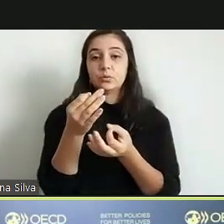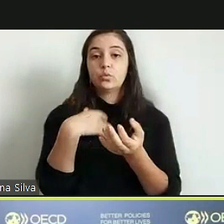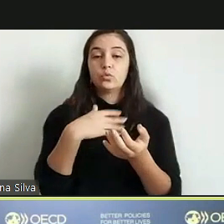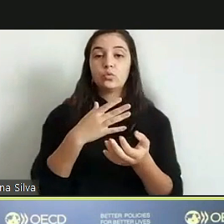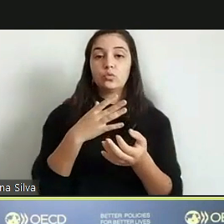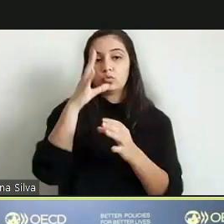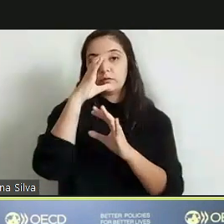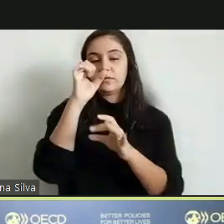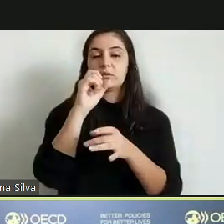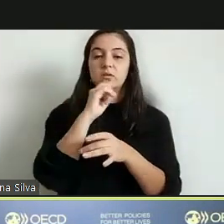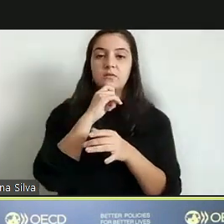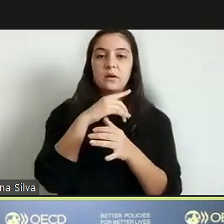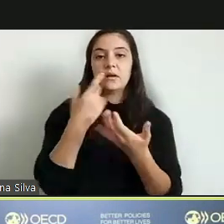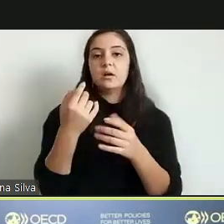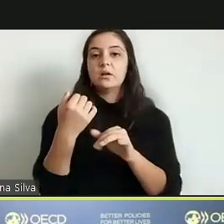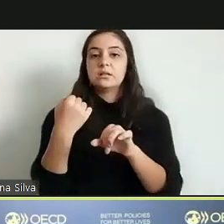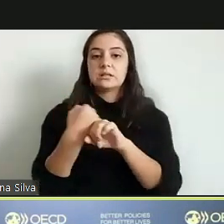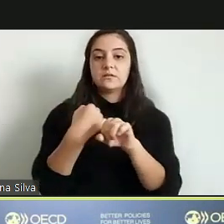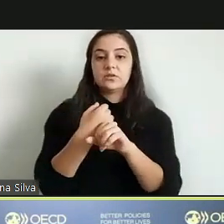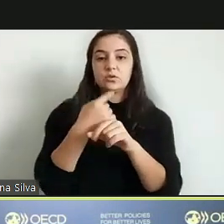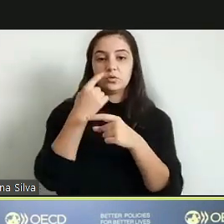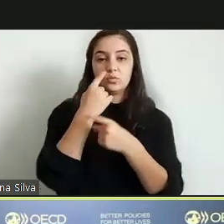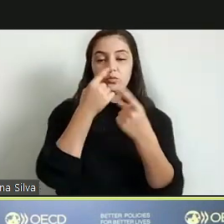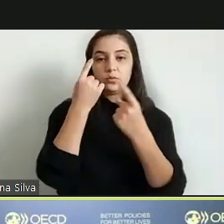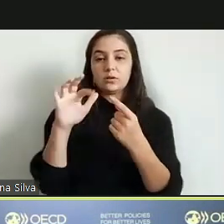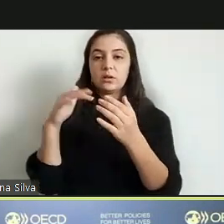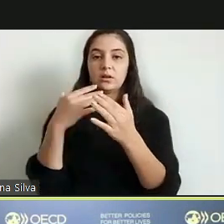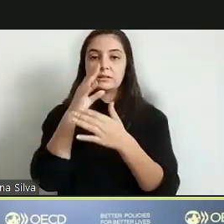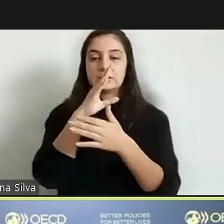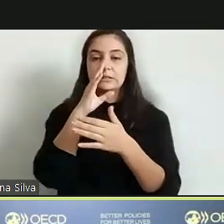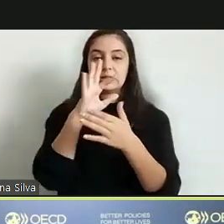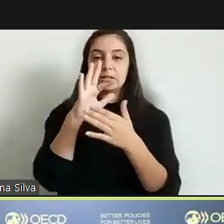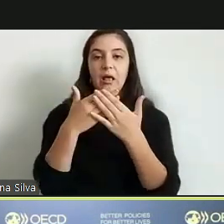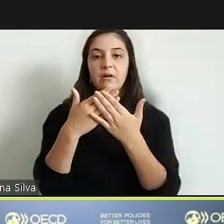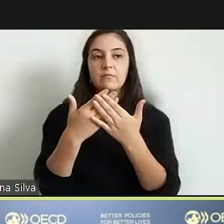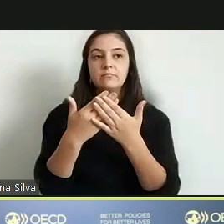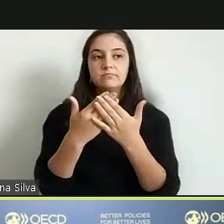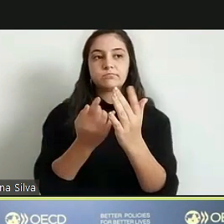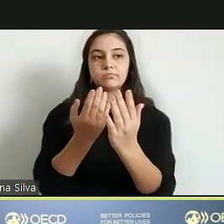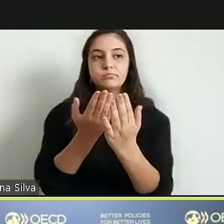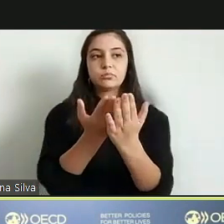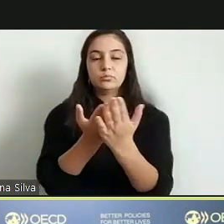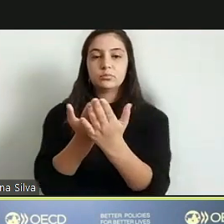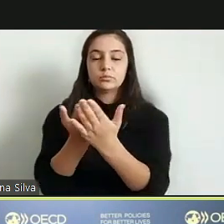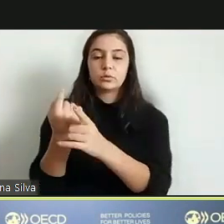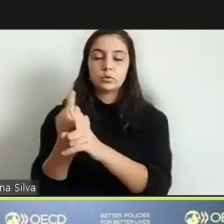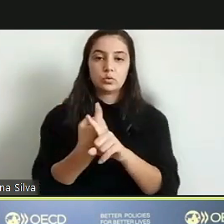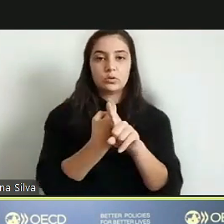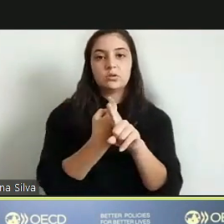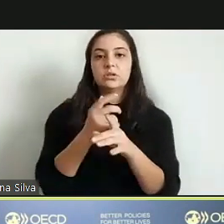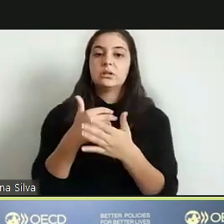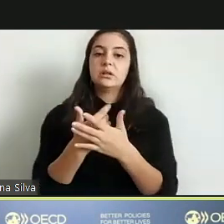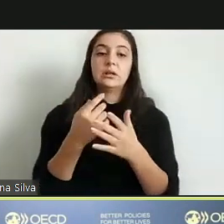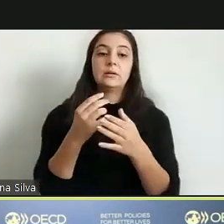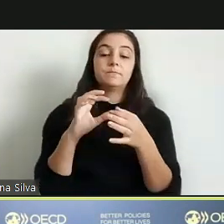sería capaz de mejorar los servicios públicos si ellos presentaran quejas. Y esta falta de capacidad